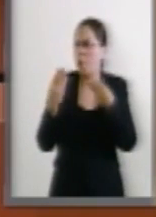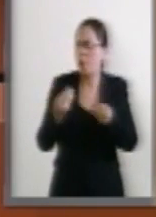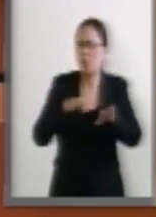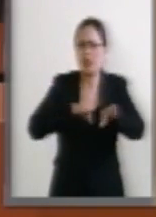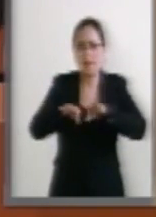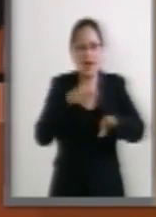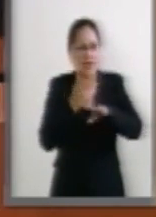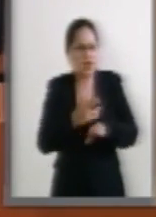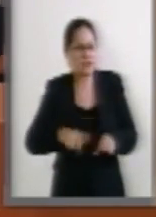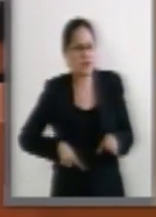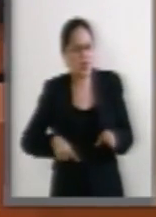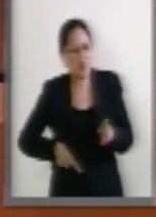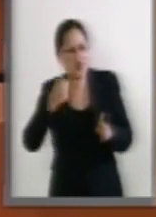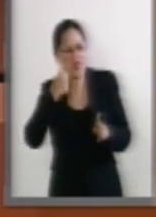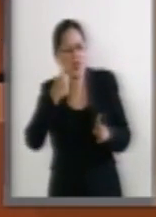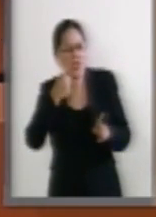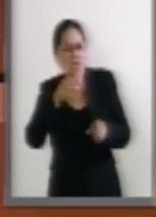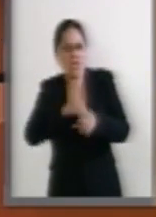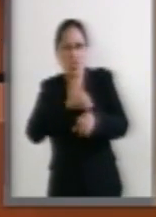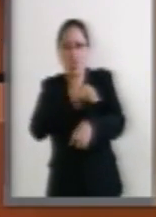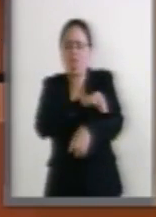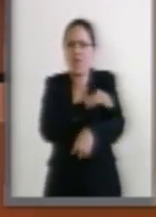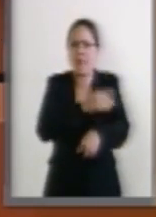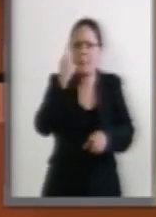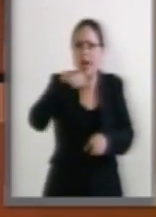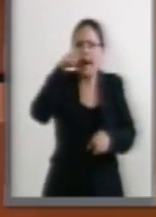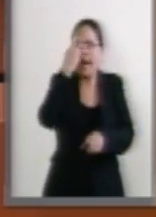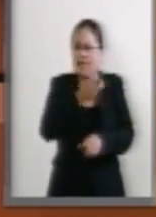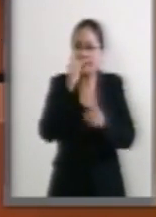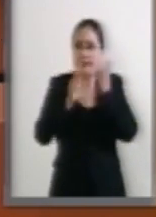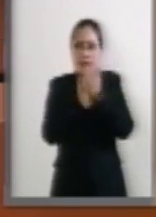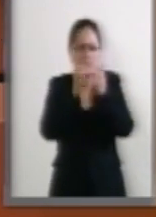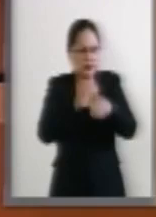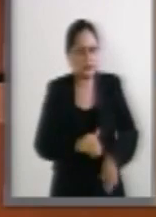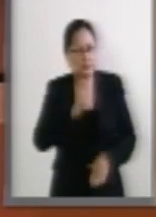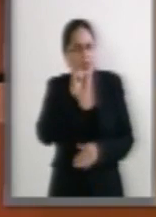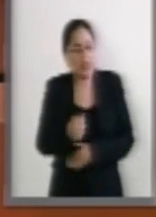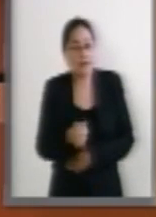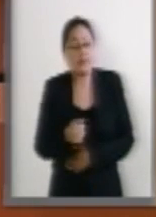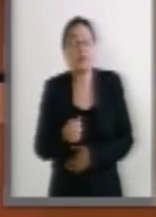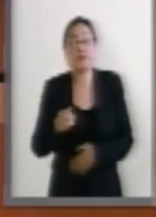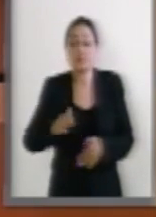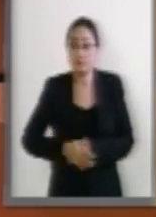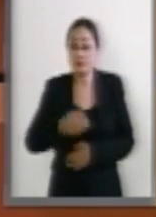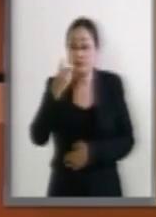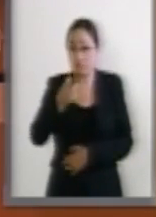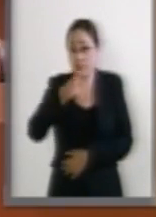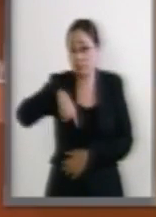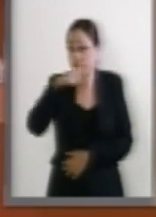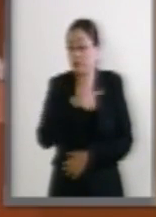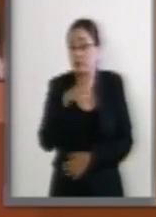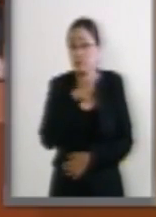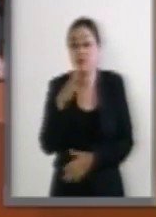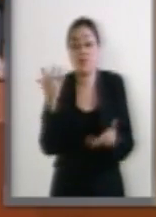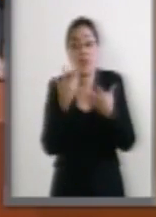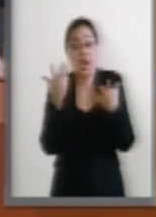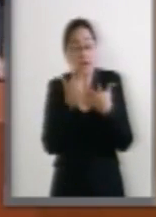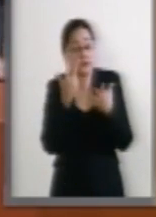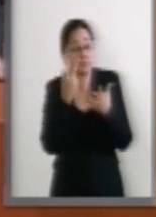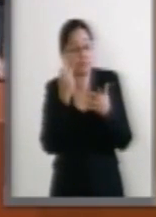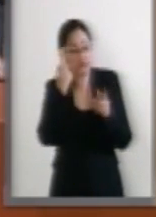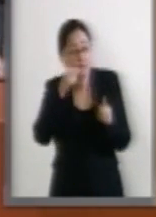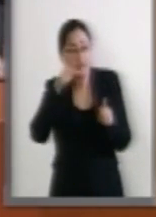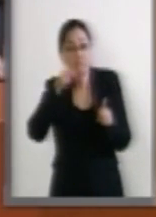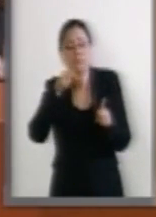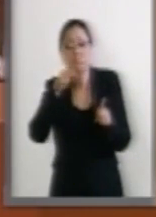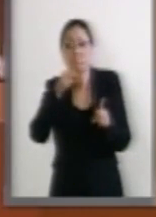servidores públicos opondrían en el plazo inmediato. Por ello, previmos mecanismos para hacer exigible